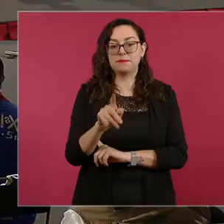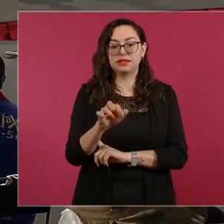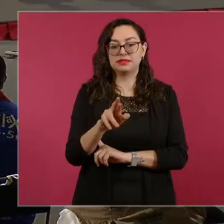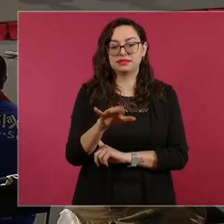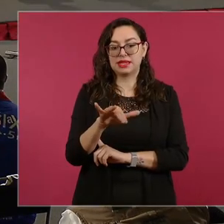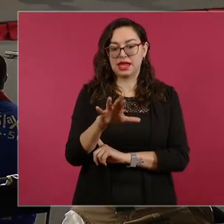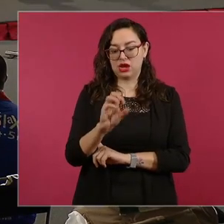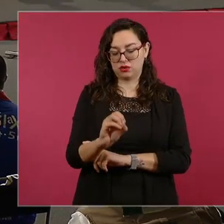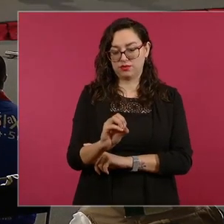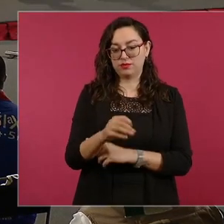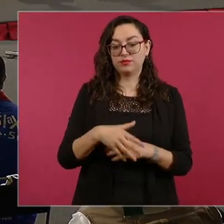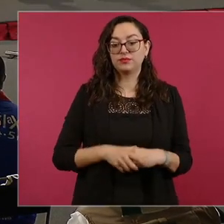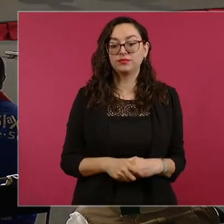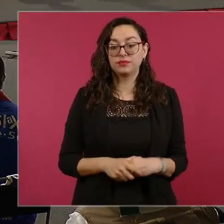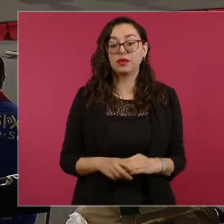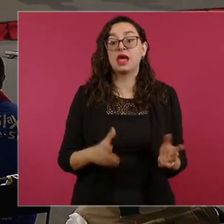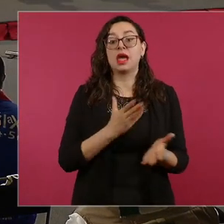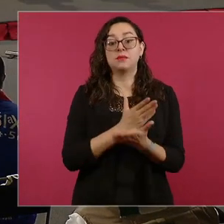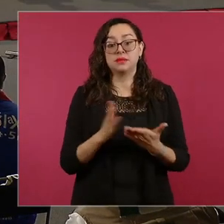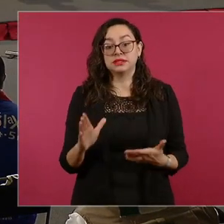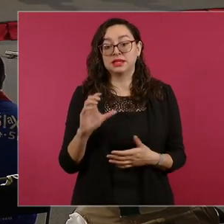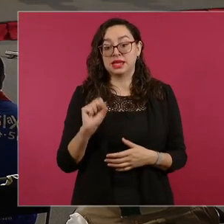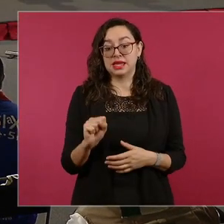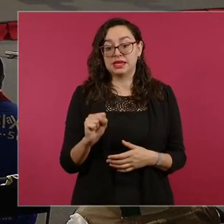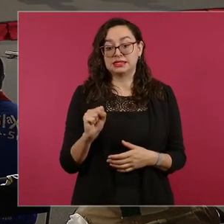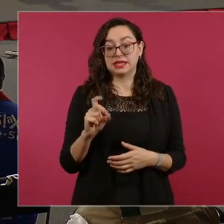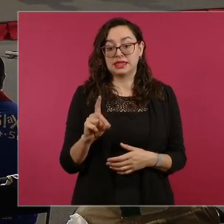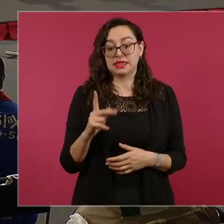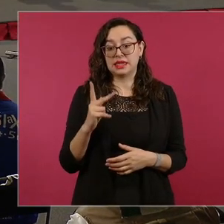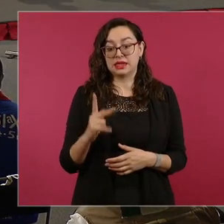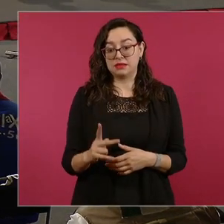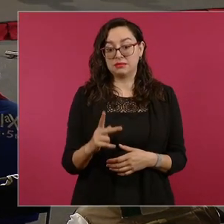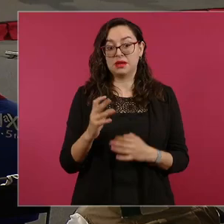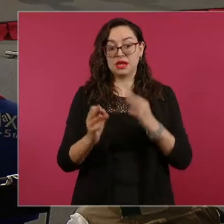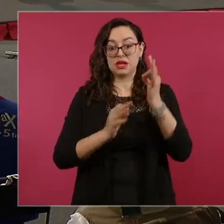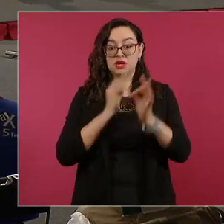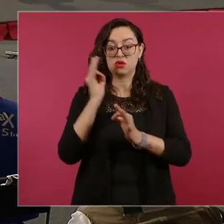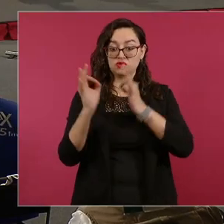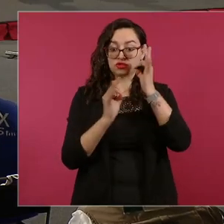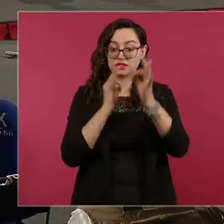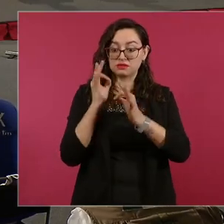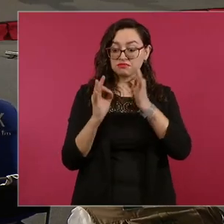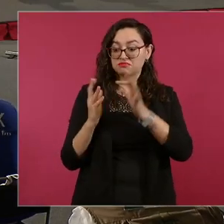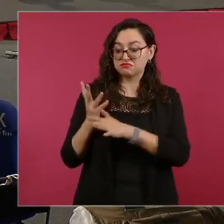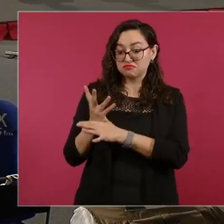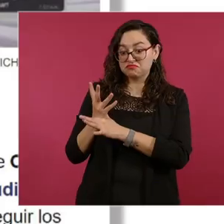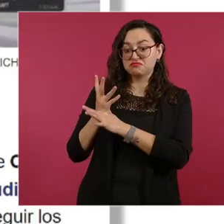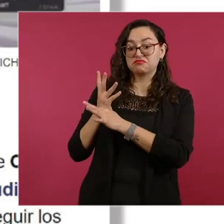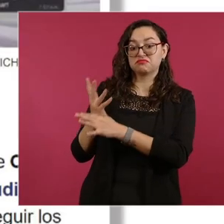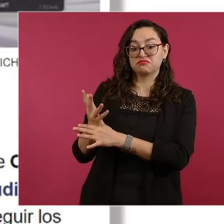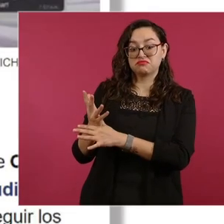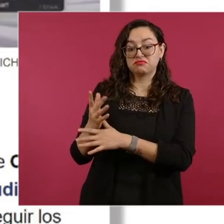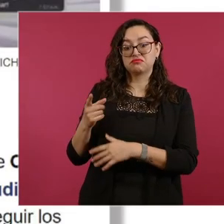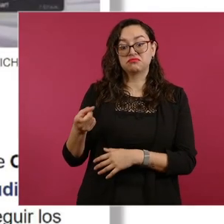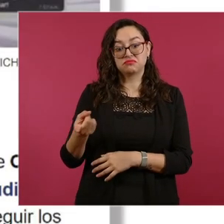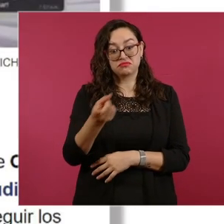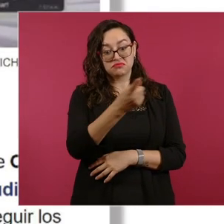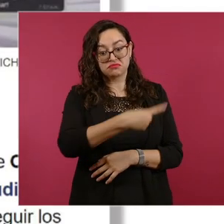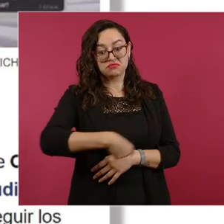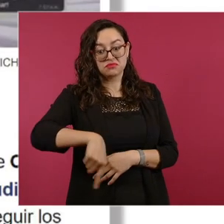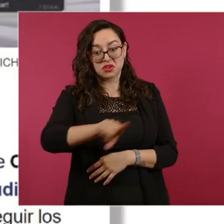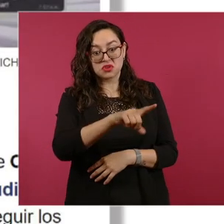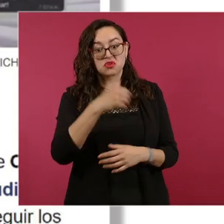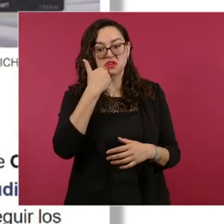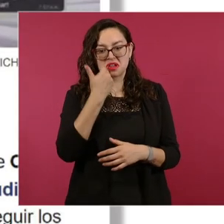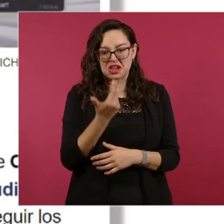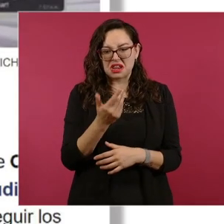Aunado a ello, SDP Noticias refiere que amigos e integrantes de Sociedad Civil MX buscan negociar